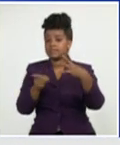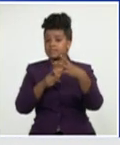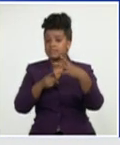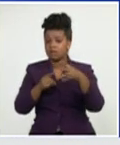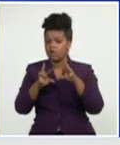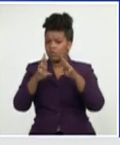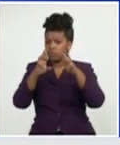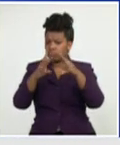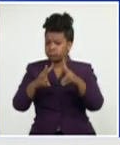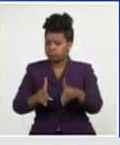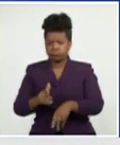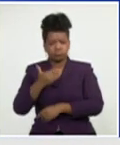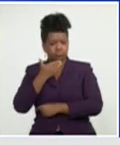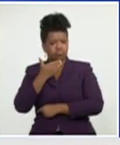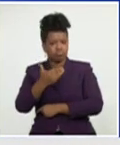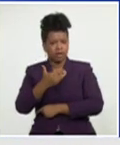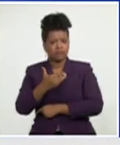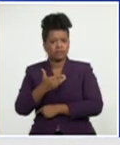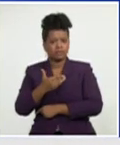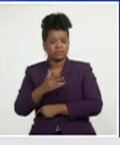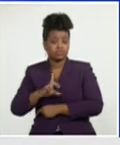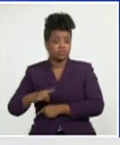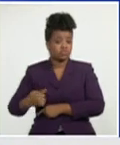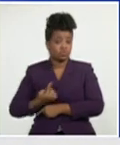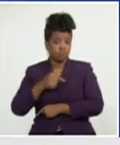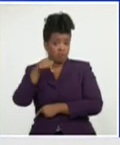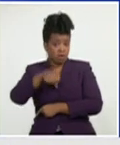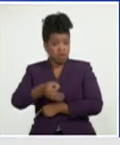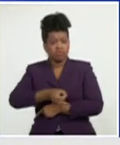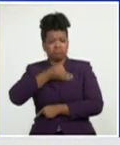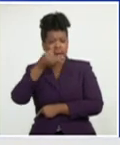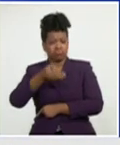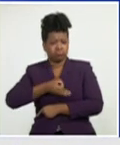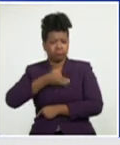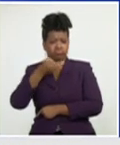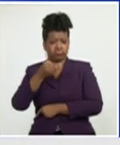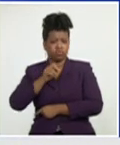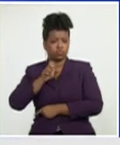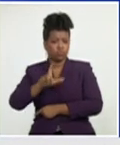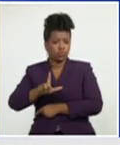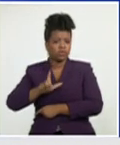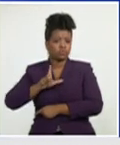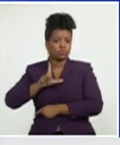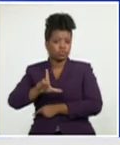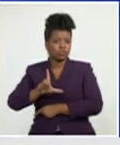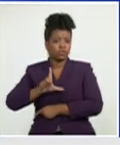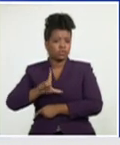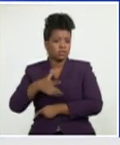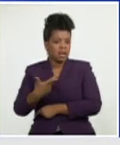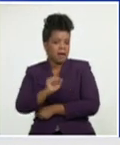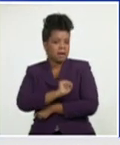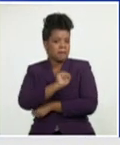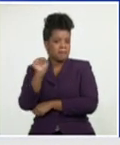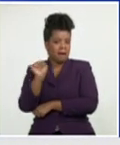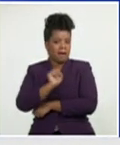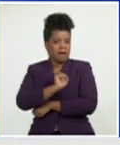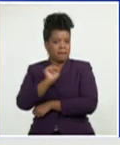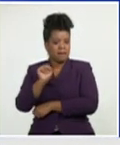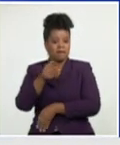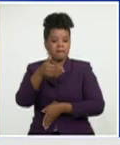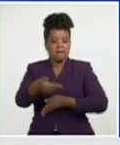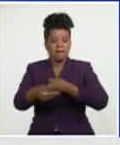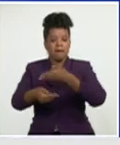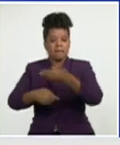resultados. Estuvimos al tanto en este espacio, bueno, hemos estado al tanto, por supuesto, de cada hito dentro del progreso de este candidato